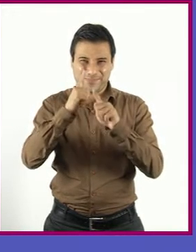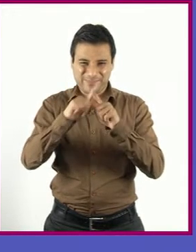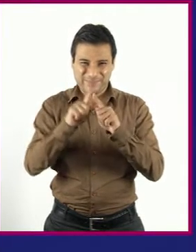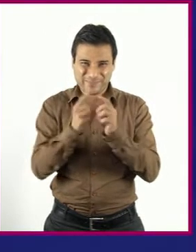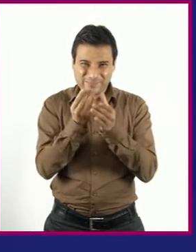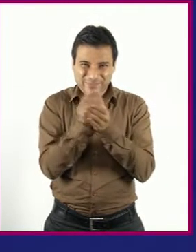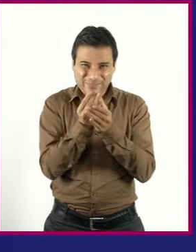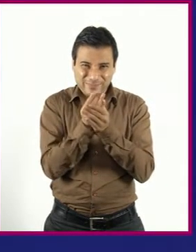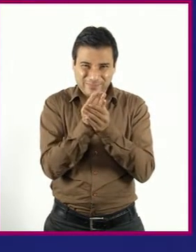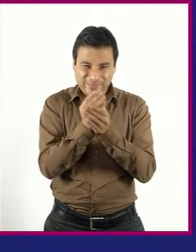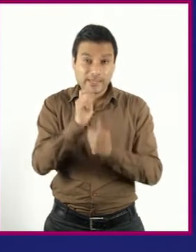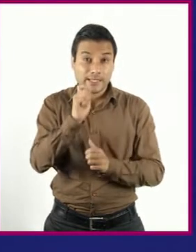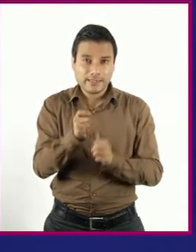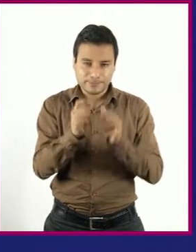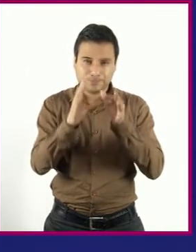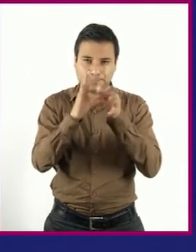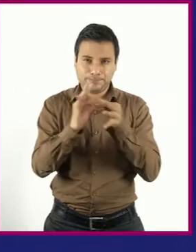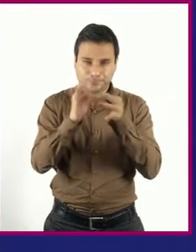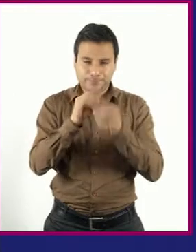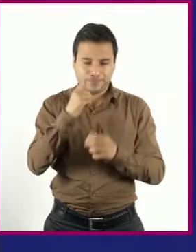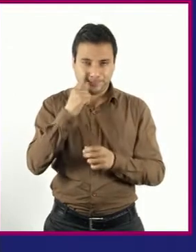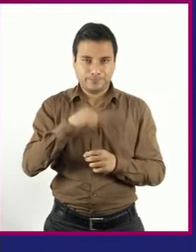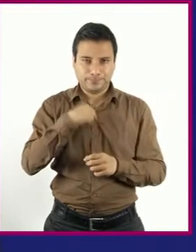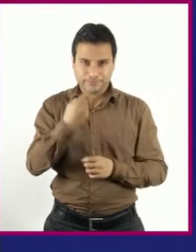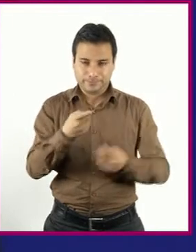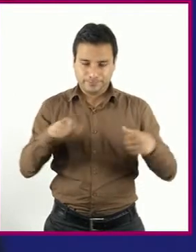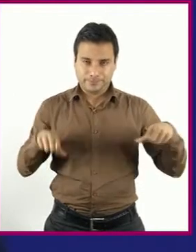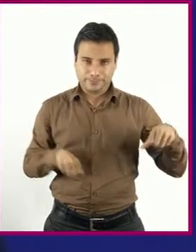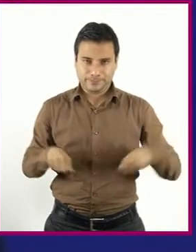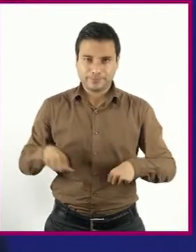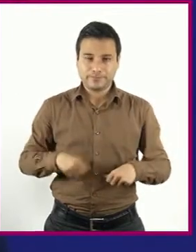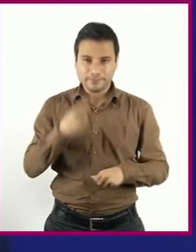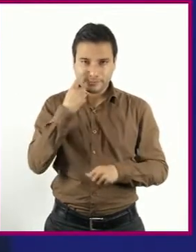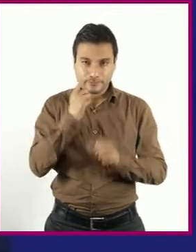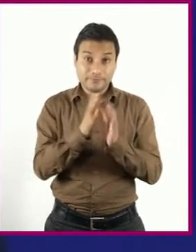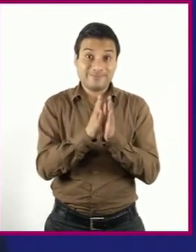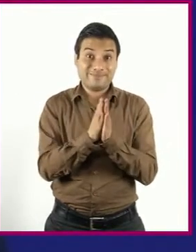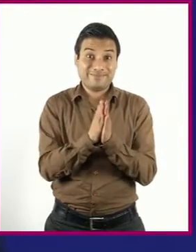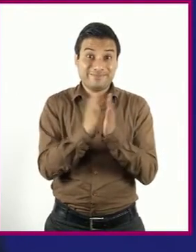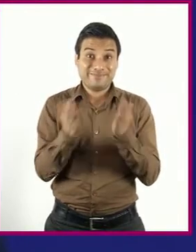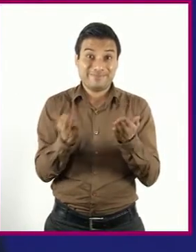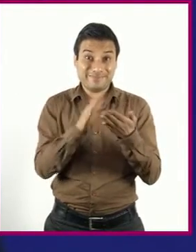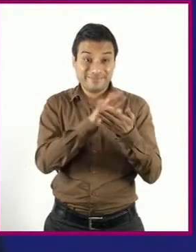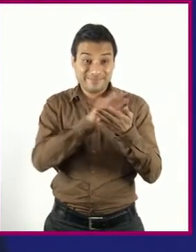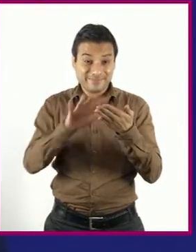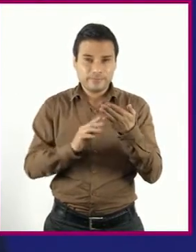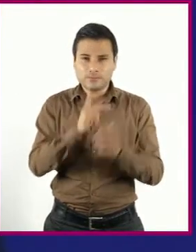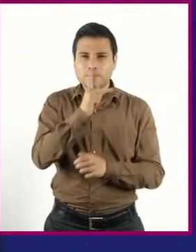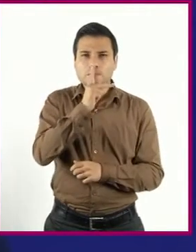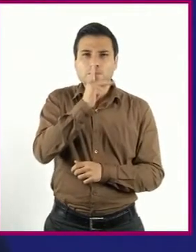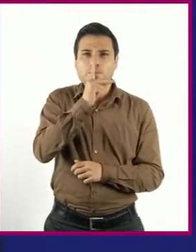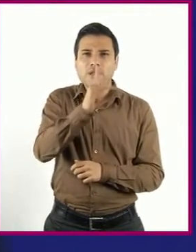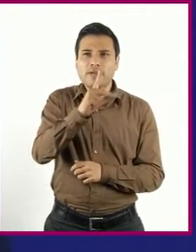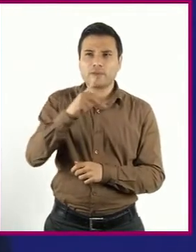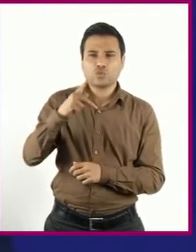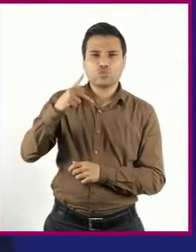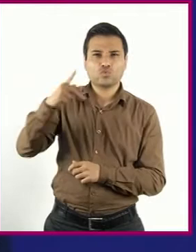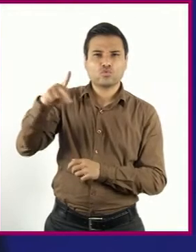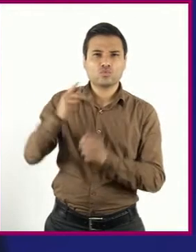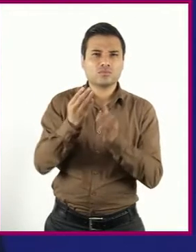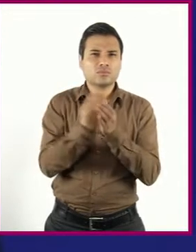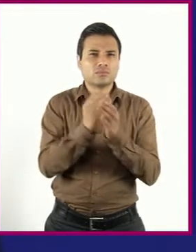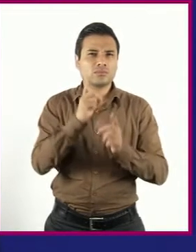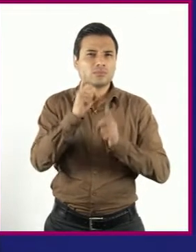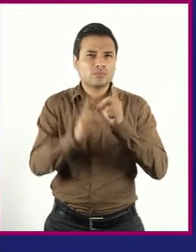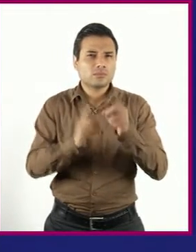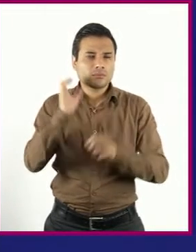en este. Les propongo un reto. En el siguiente texto identifiquen las palabras que consideren son propias de este deporte